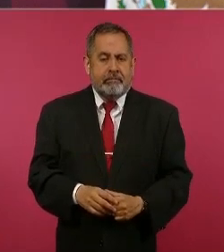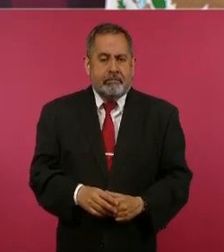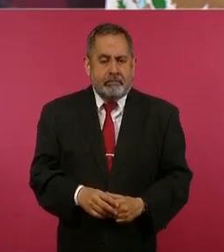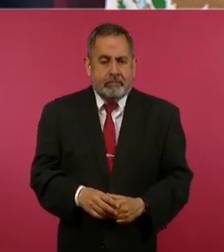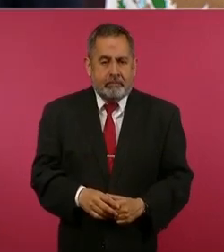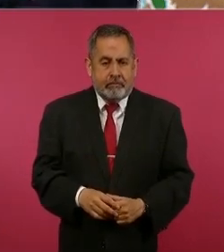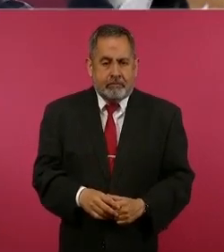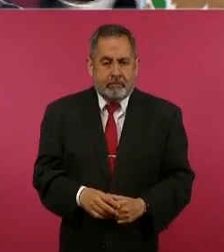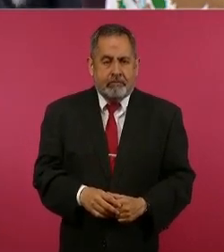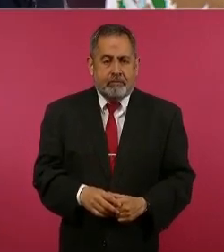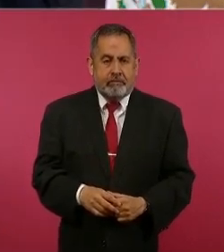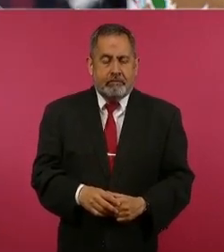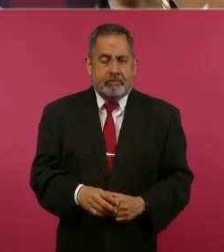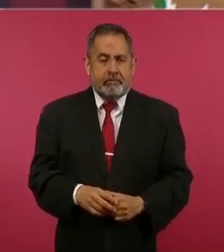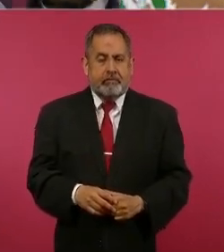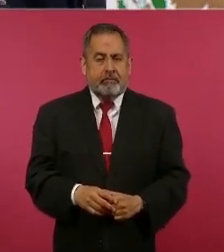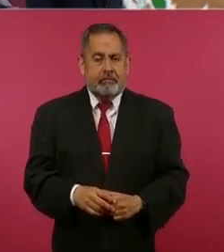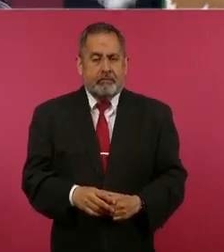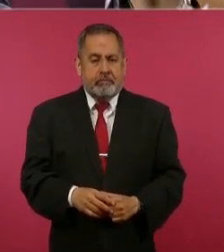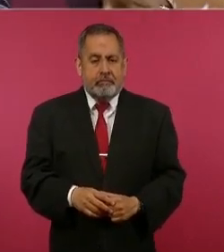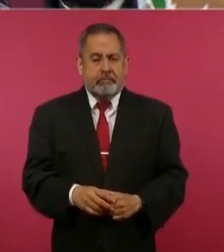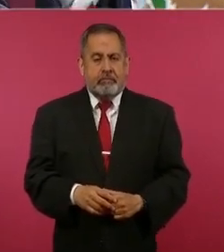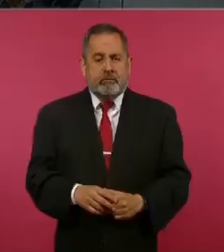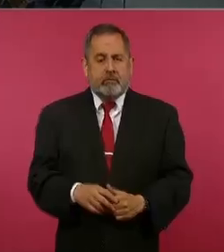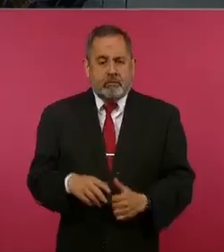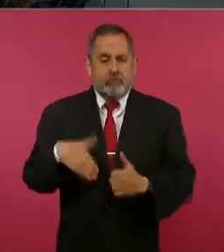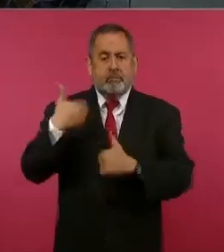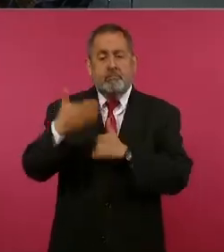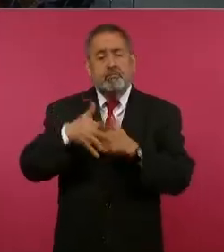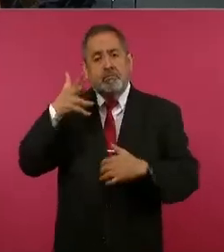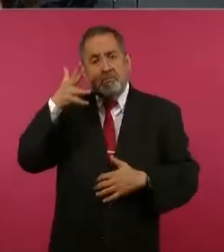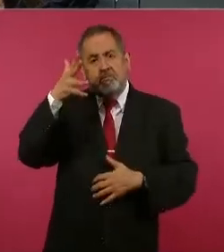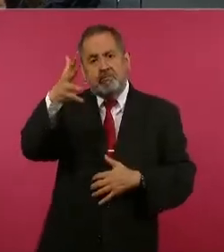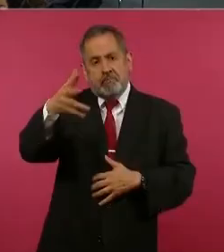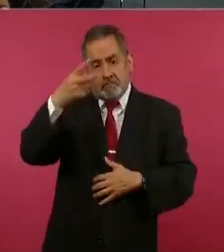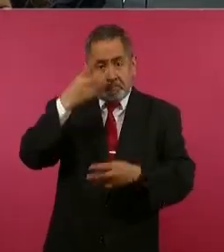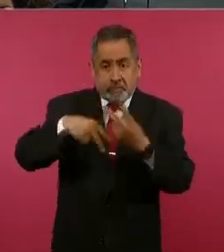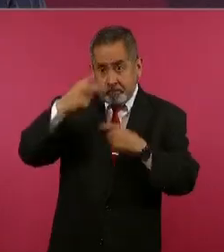de que va a ser muy bueno el porvenir.